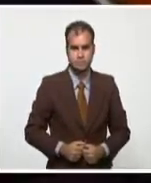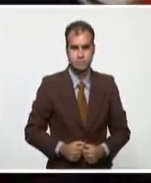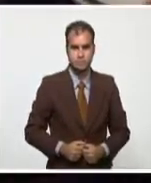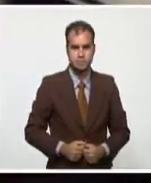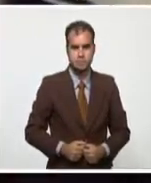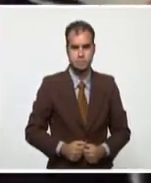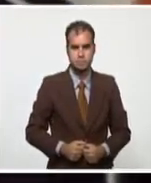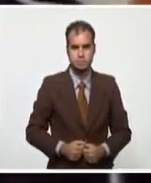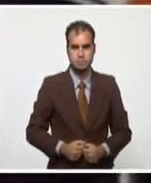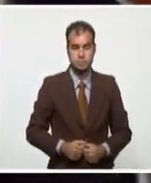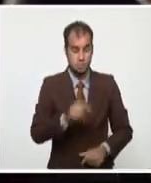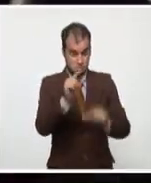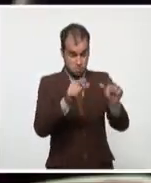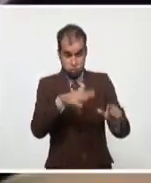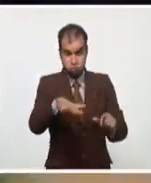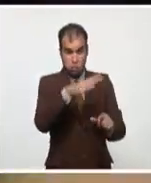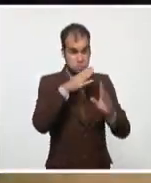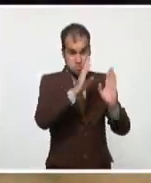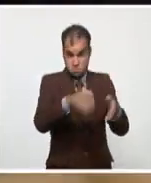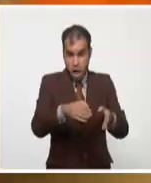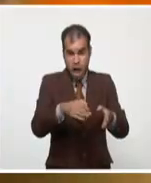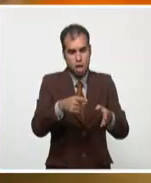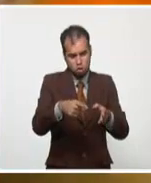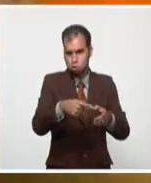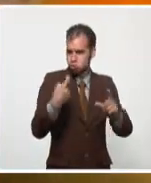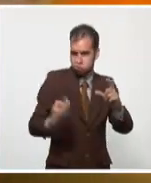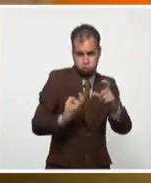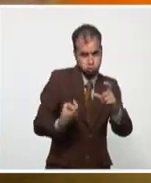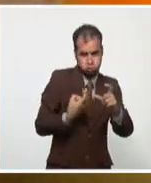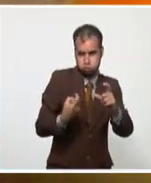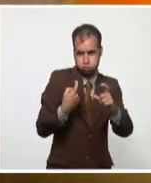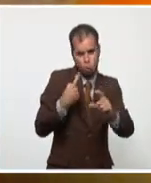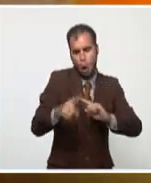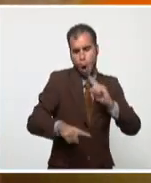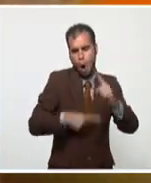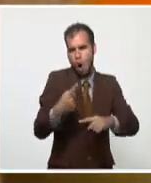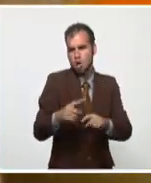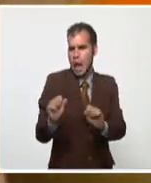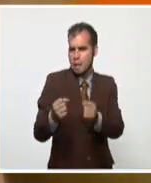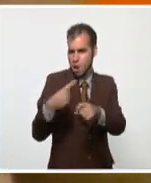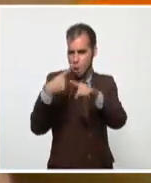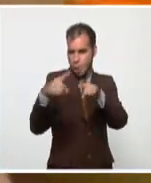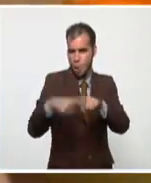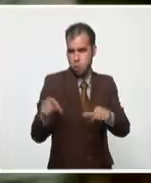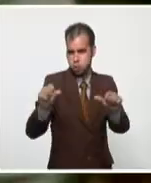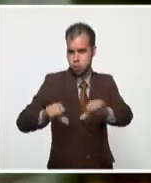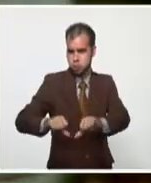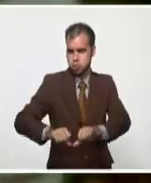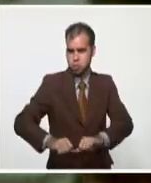Ellos murieron luchando contra el colonialismo y el neocolonialismo.